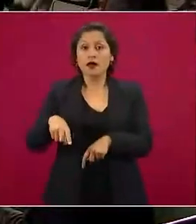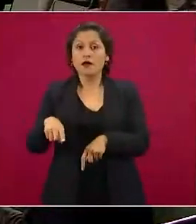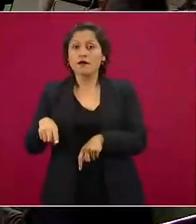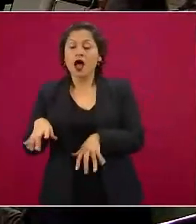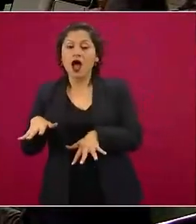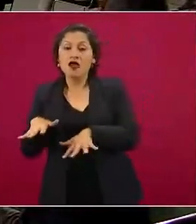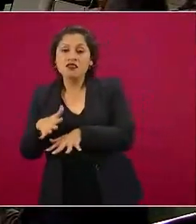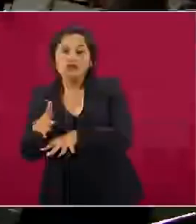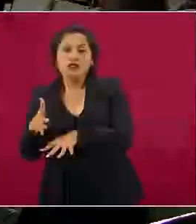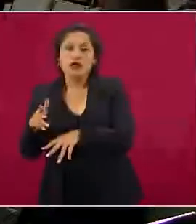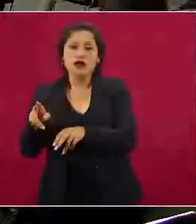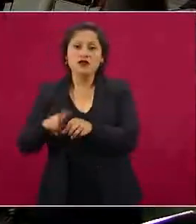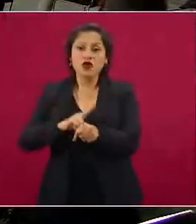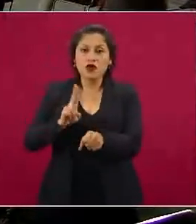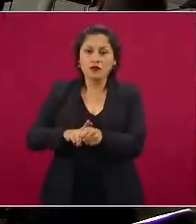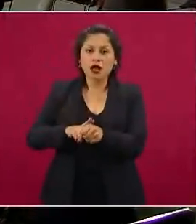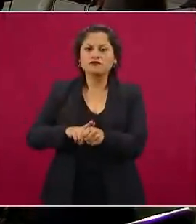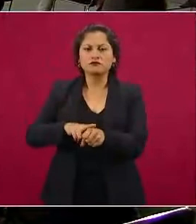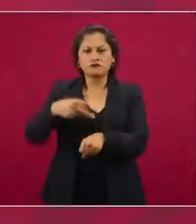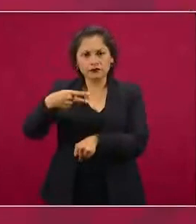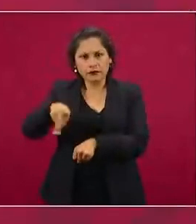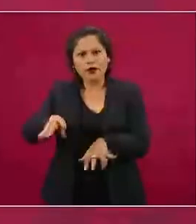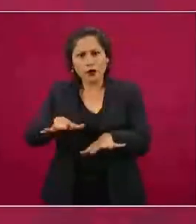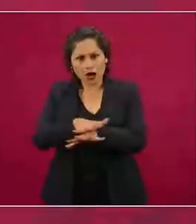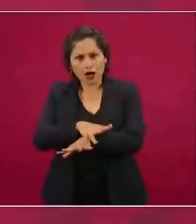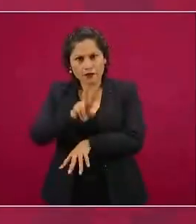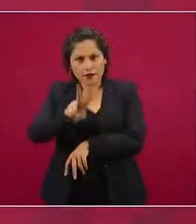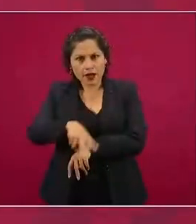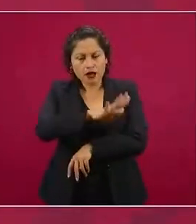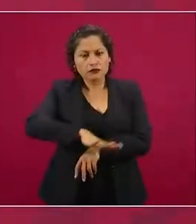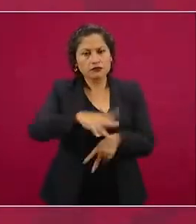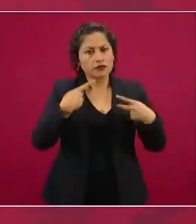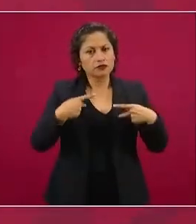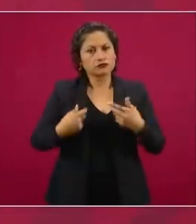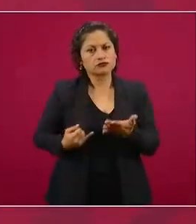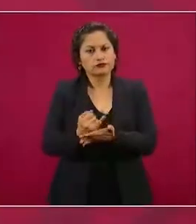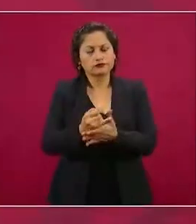Gracias. Sí, pues yo creo que